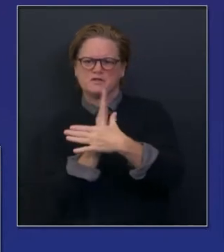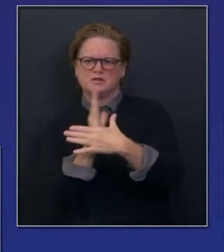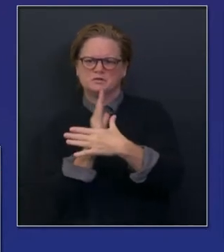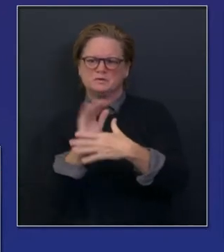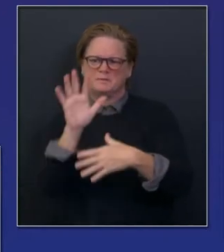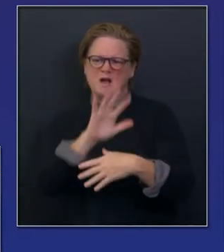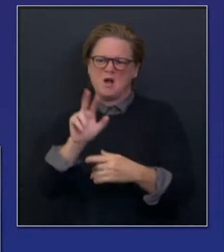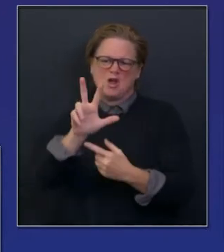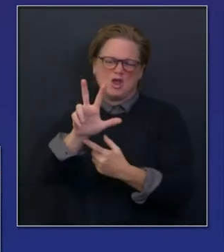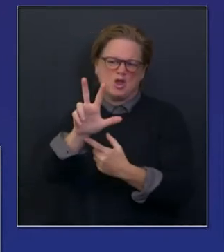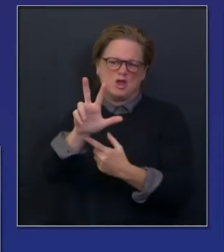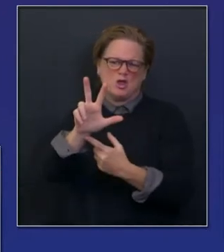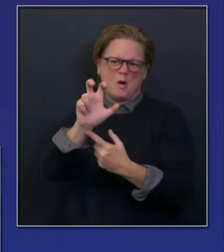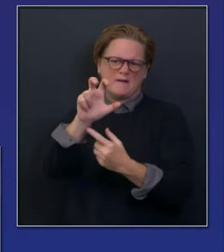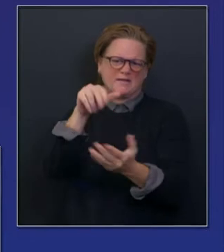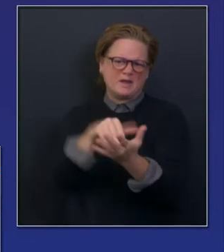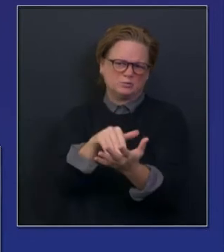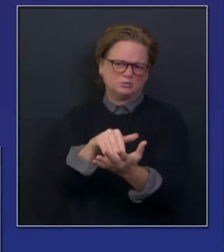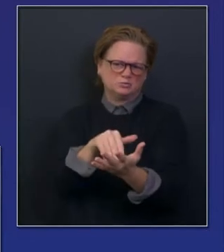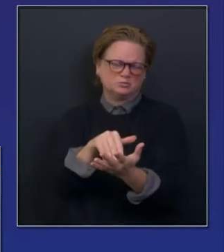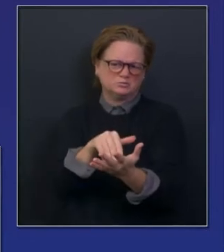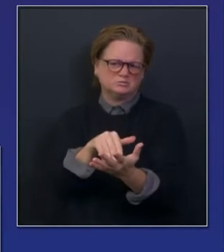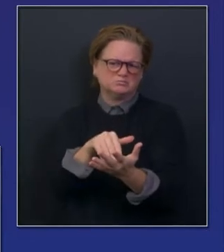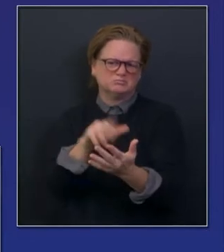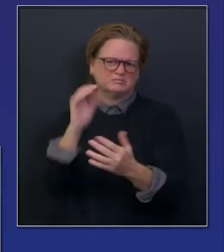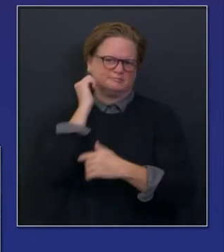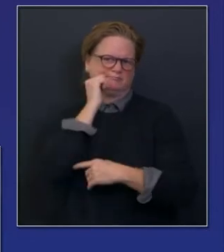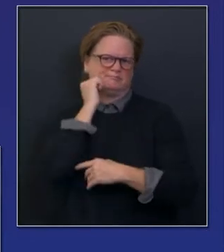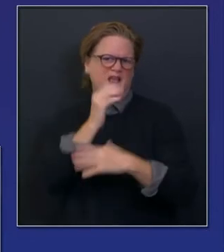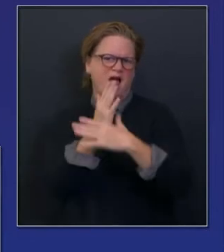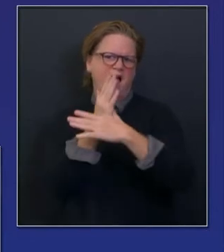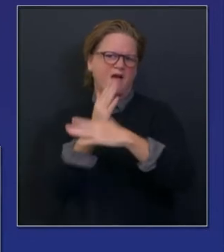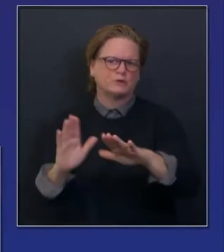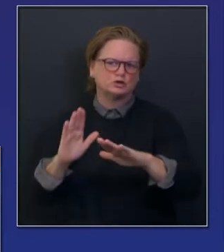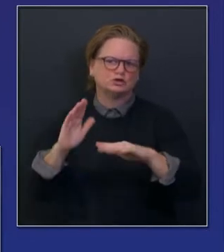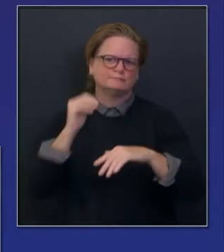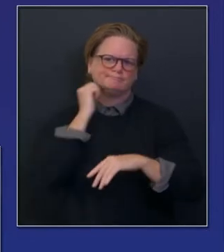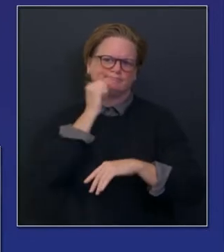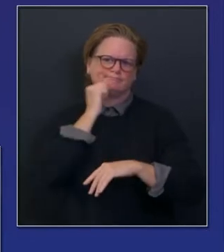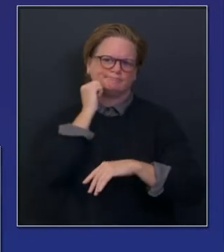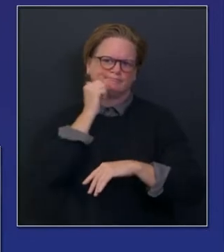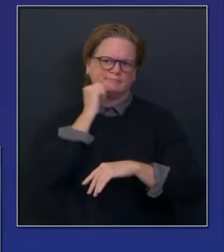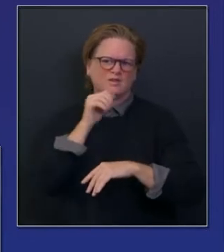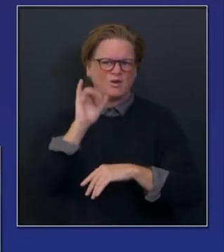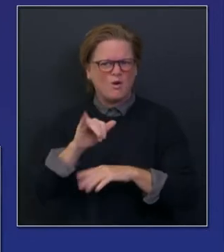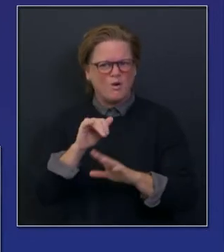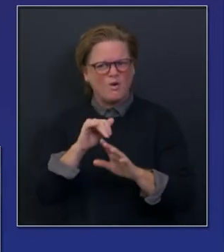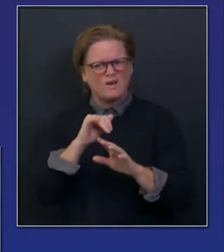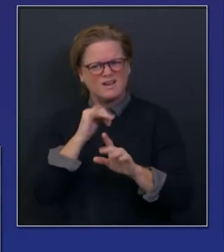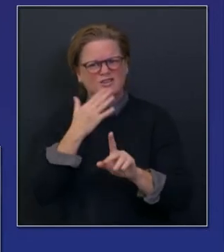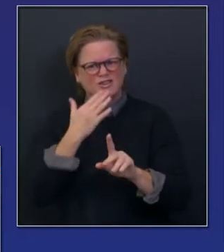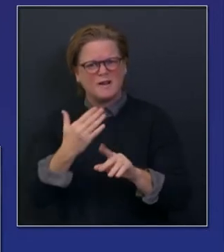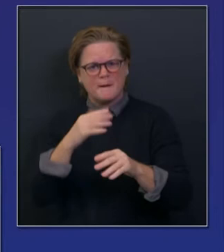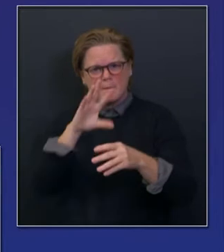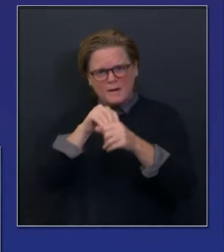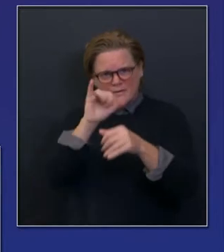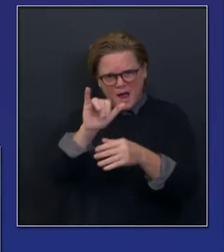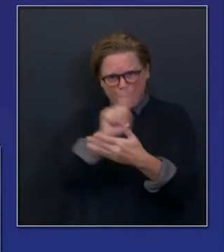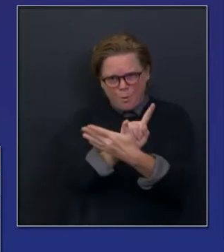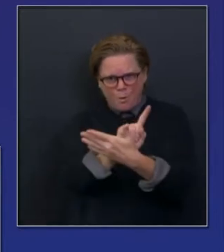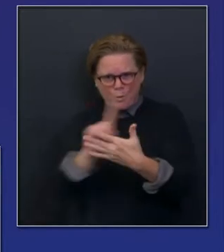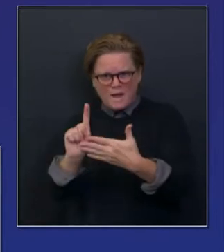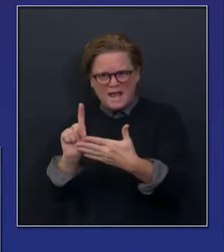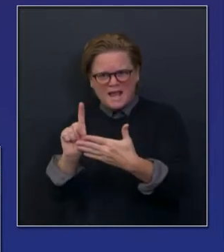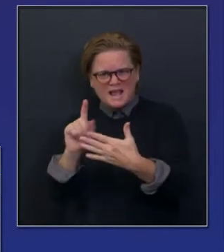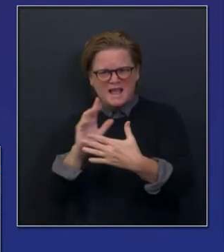Esta vez, poco menos de 300.000 pruebas cada día. 296.000 es el número de